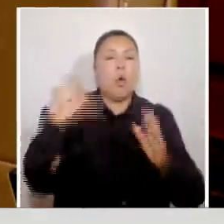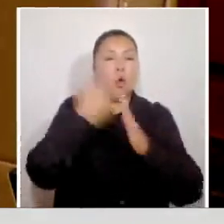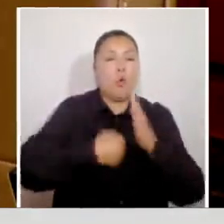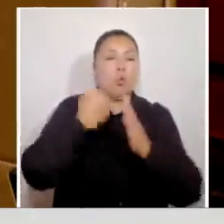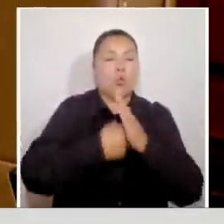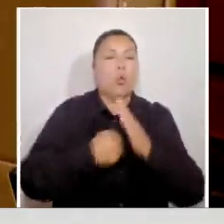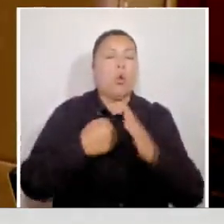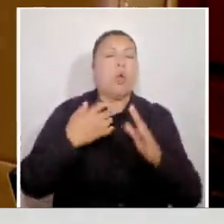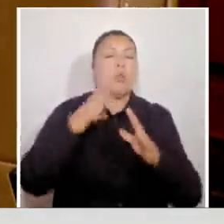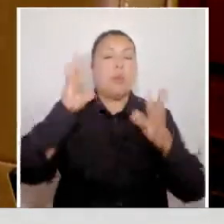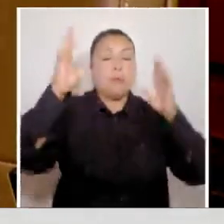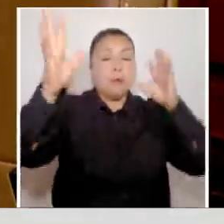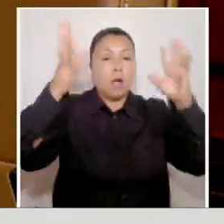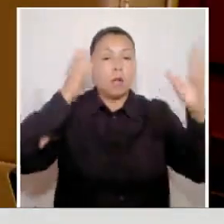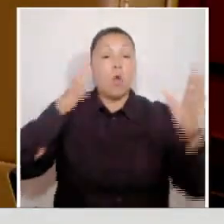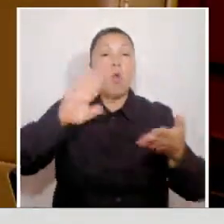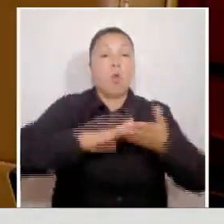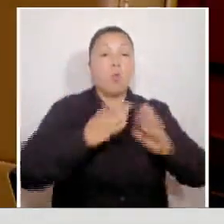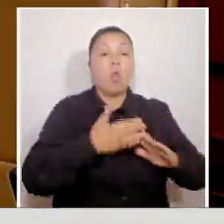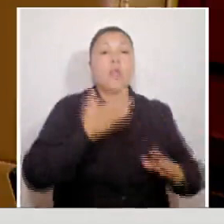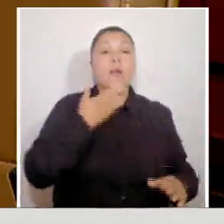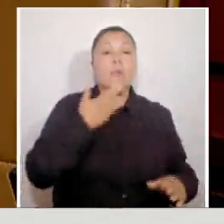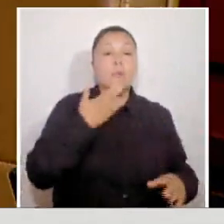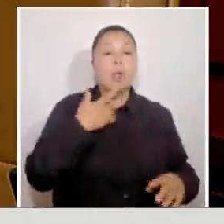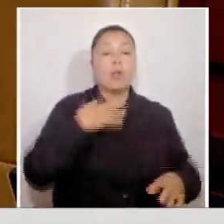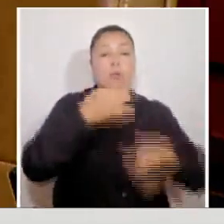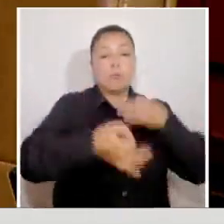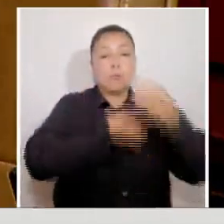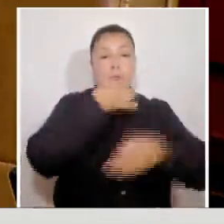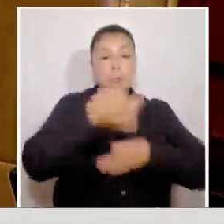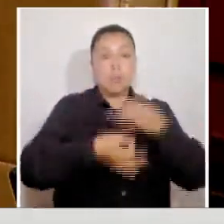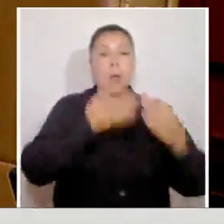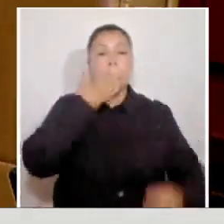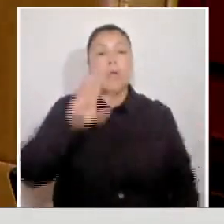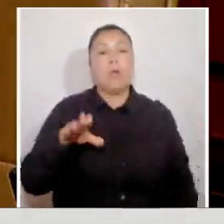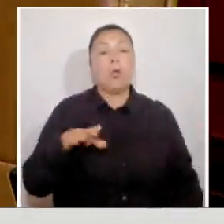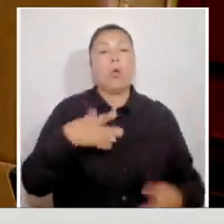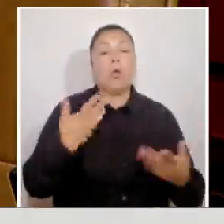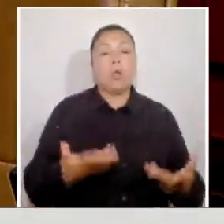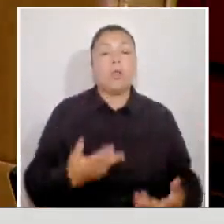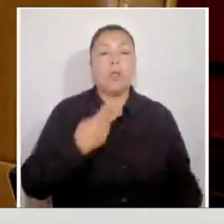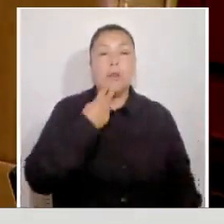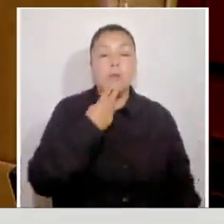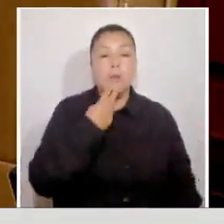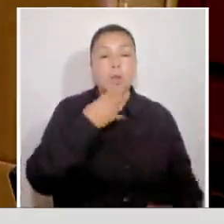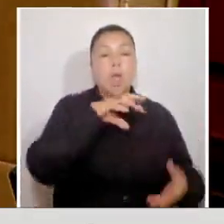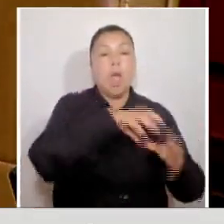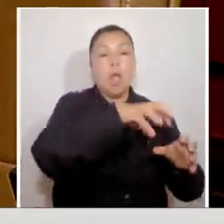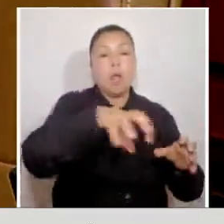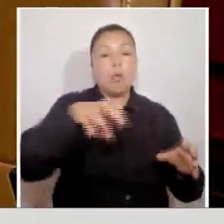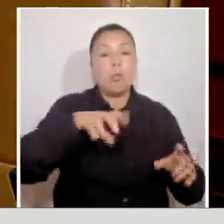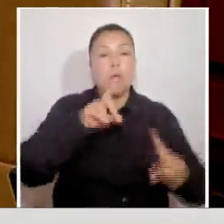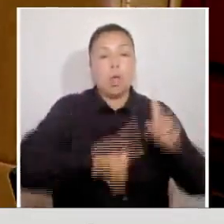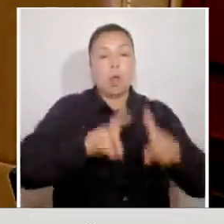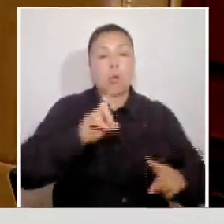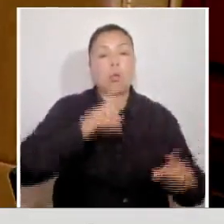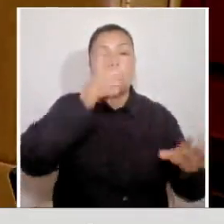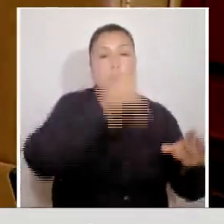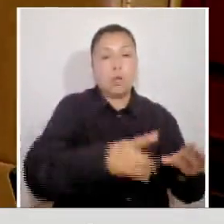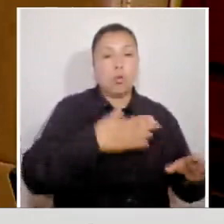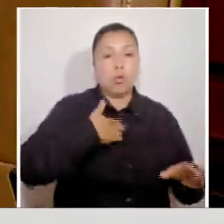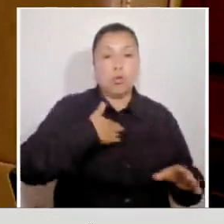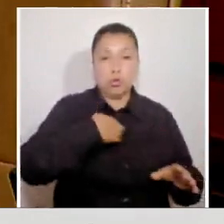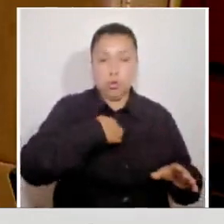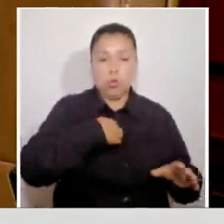también comunitarios que dan la pelea por contar con mejores condiciones de vida y seguridad en sus comunas por citar algunos en el distrito el que represento está